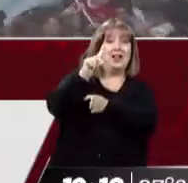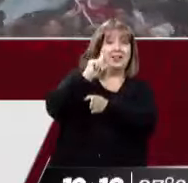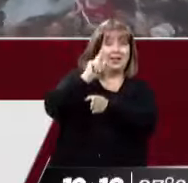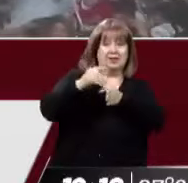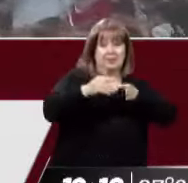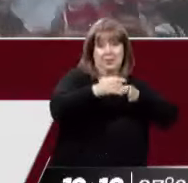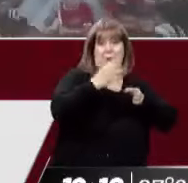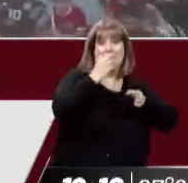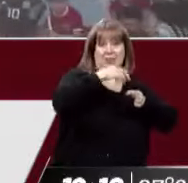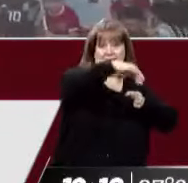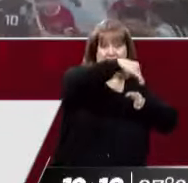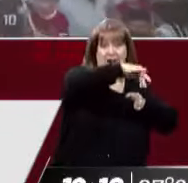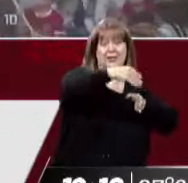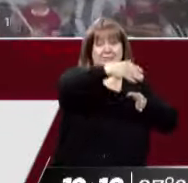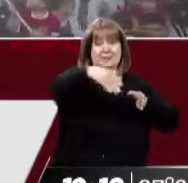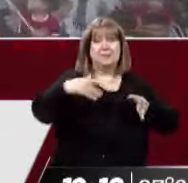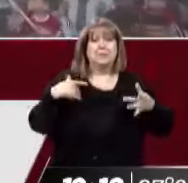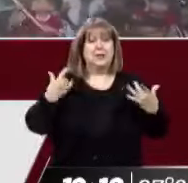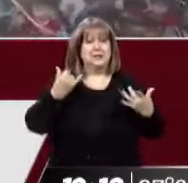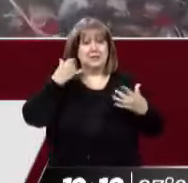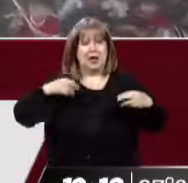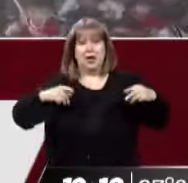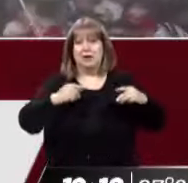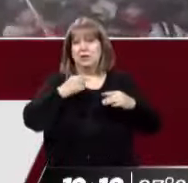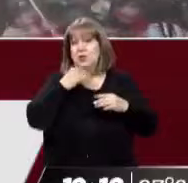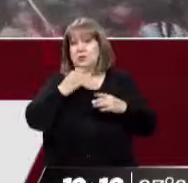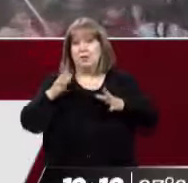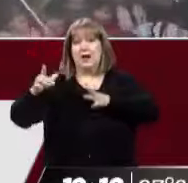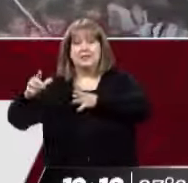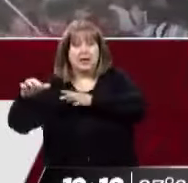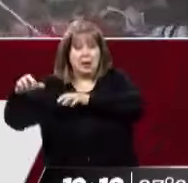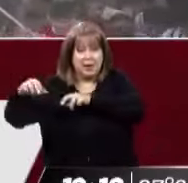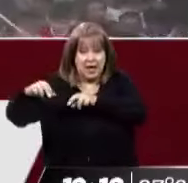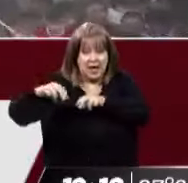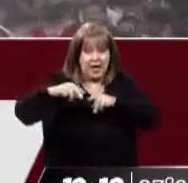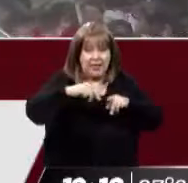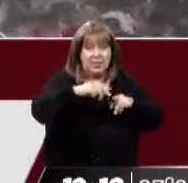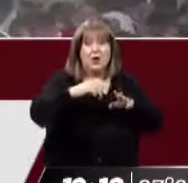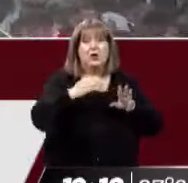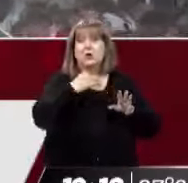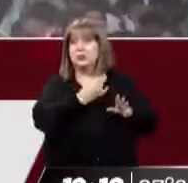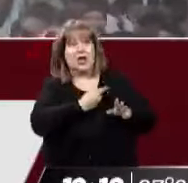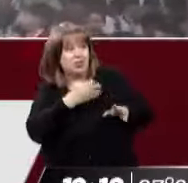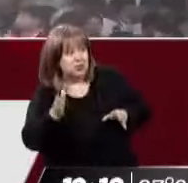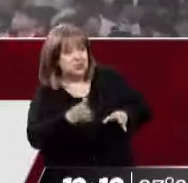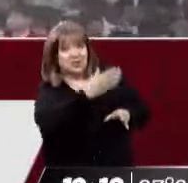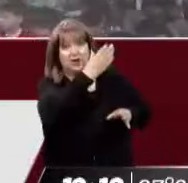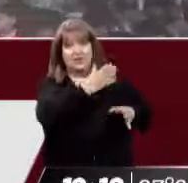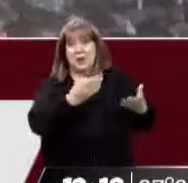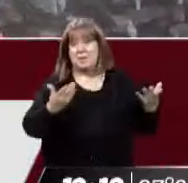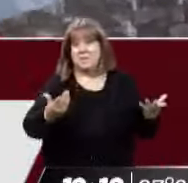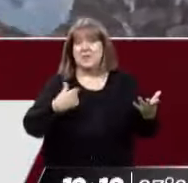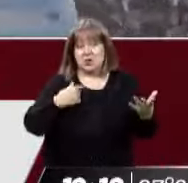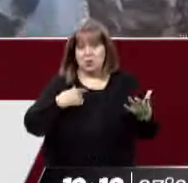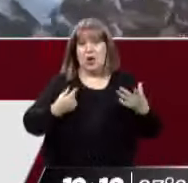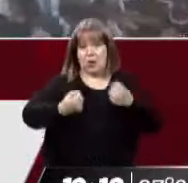saluda y se están moviendo, no sé si a kilómetro cero o hacia el sur, no sé hacia dónde van. Ya vamos a